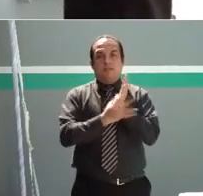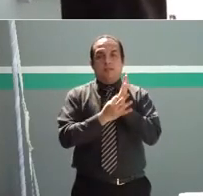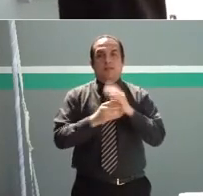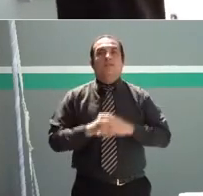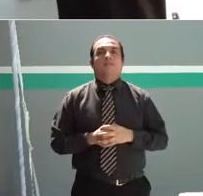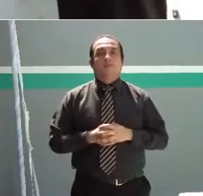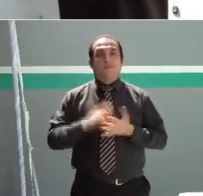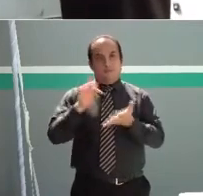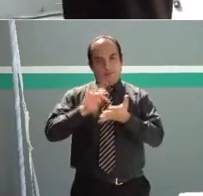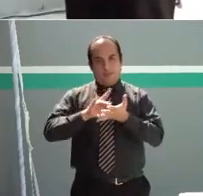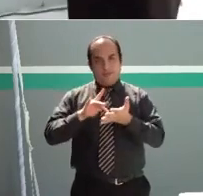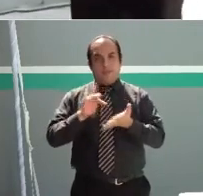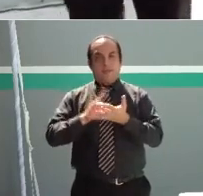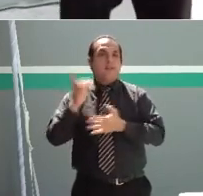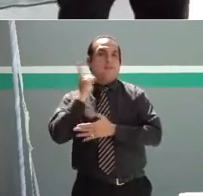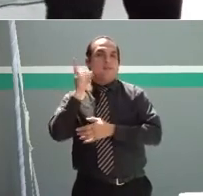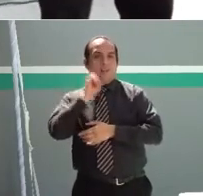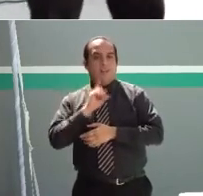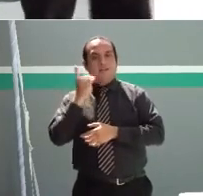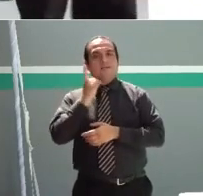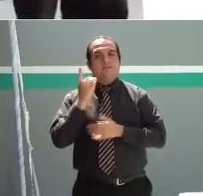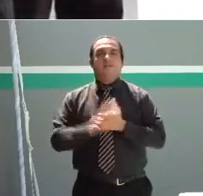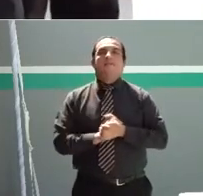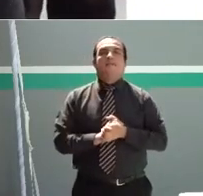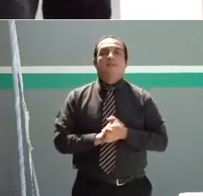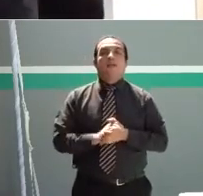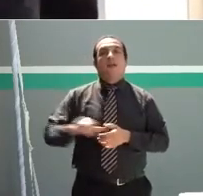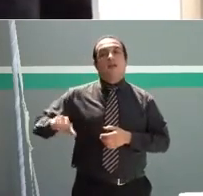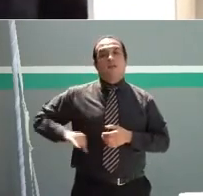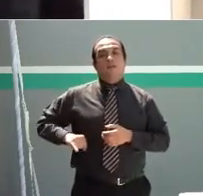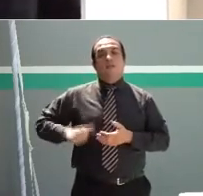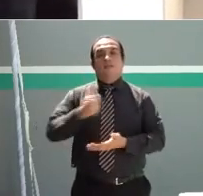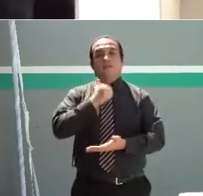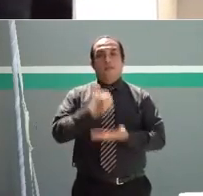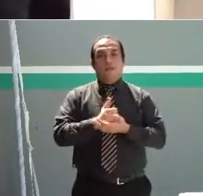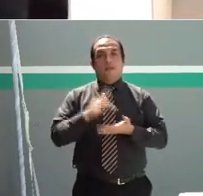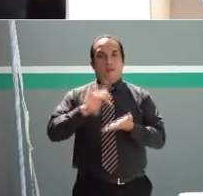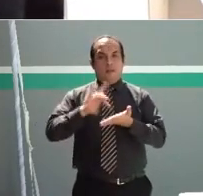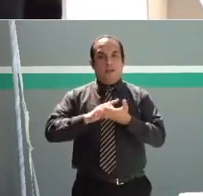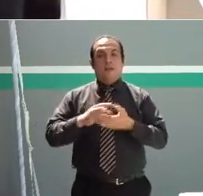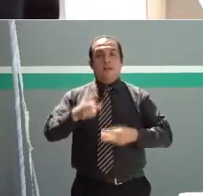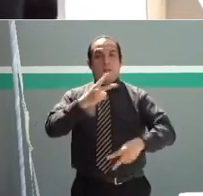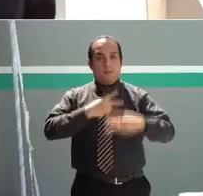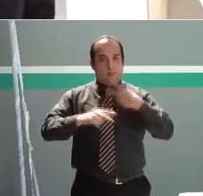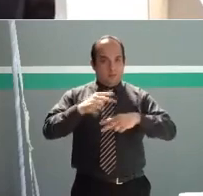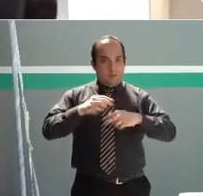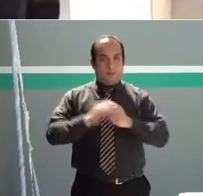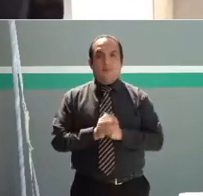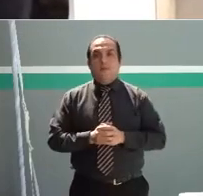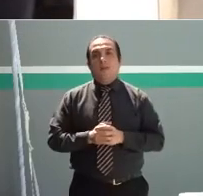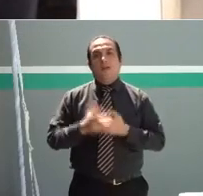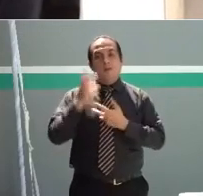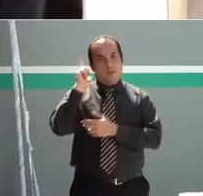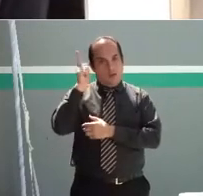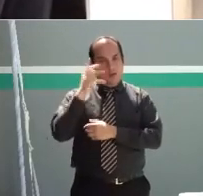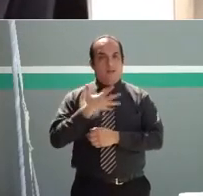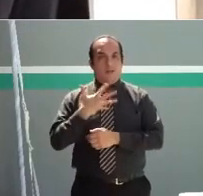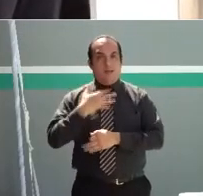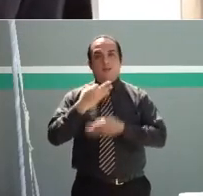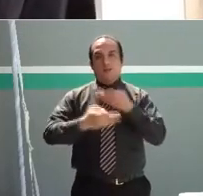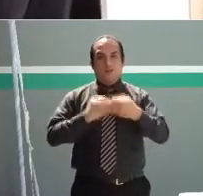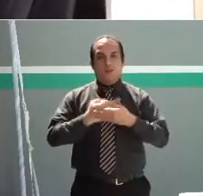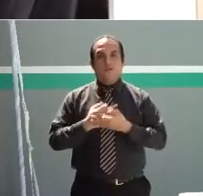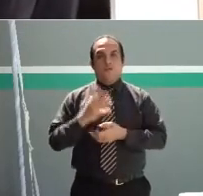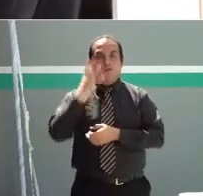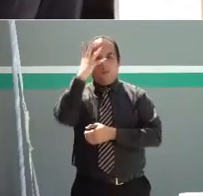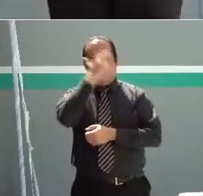diputada. El gobierno de la ciudad agradece su fina atención y gentil asistencia, deseando que sigan teniendo todas y todos